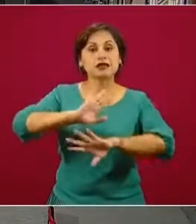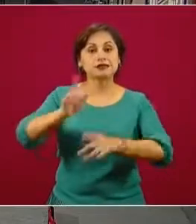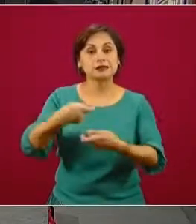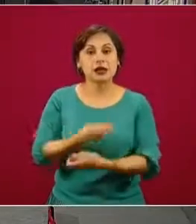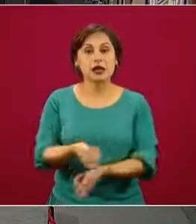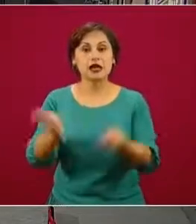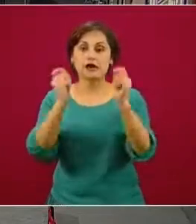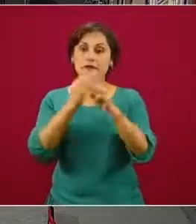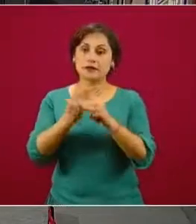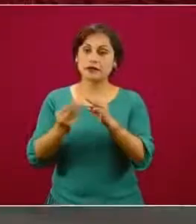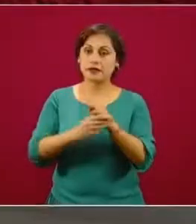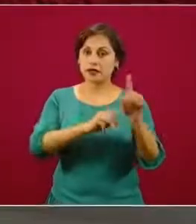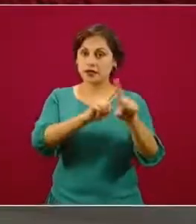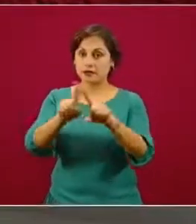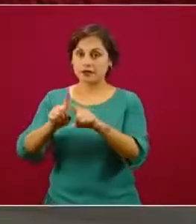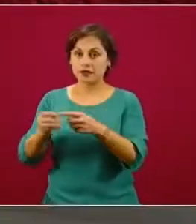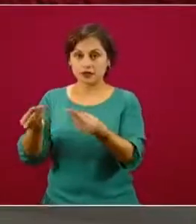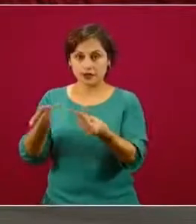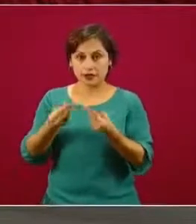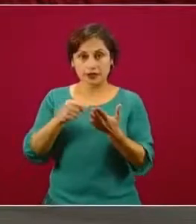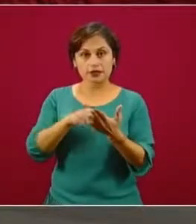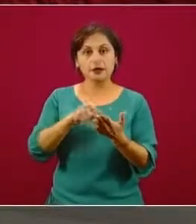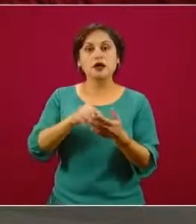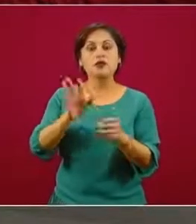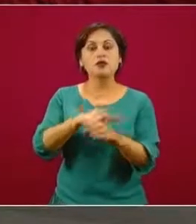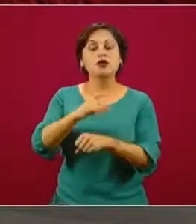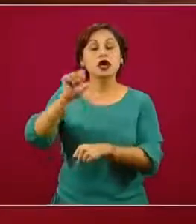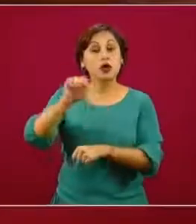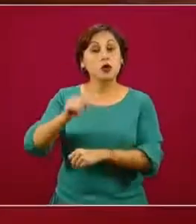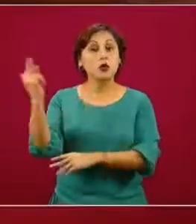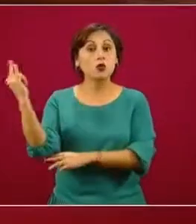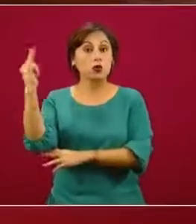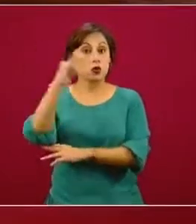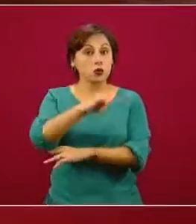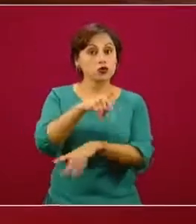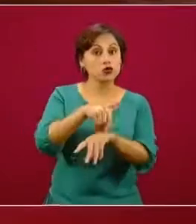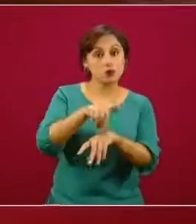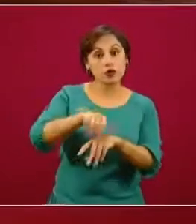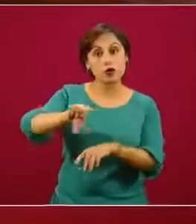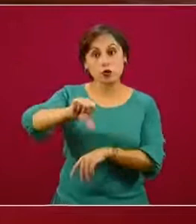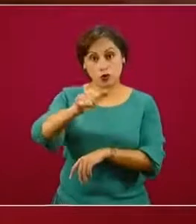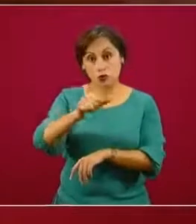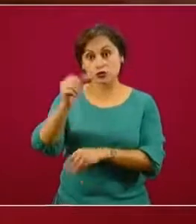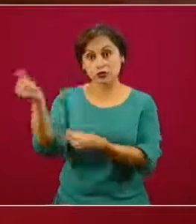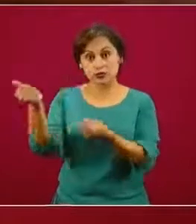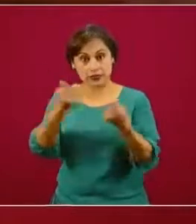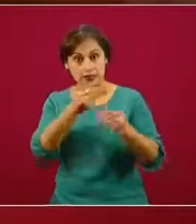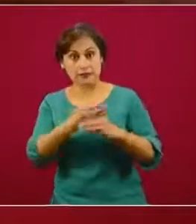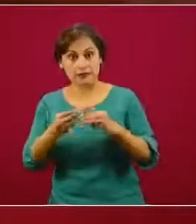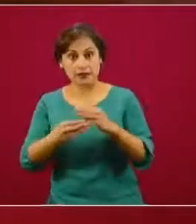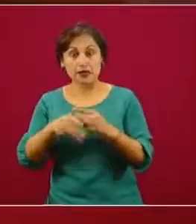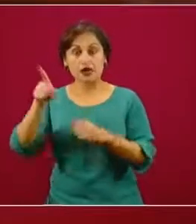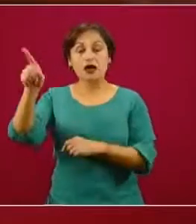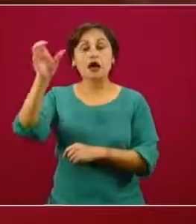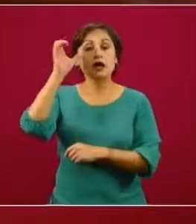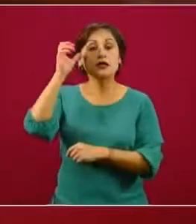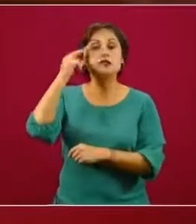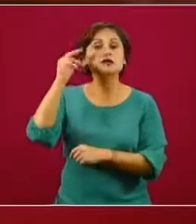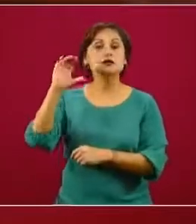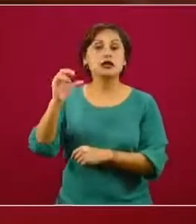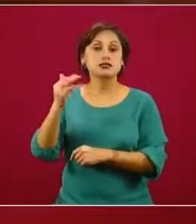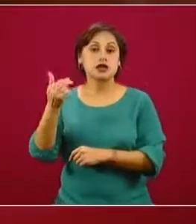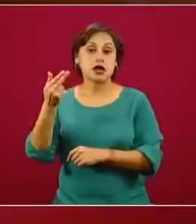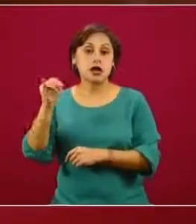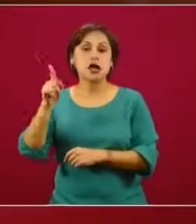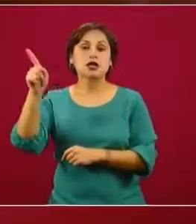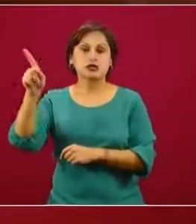los insumos médicos. De hecho, el día de hoy está llegando el 11º vuelo, ¿no?, con insumos médicos justamente desde Shanghái. Y por